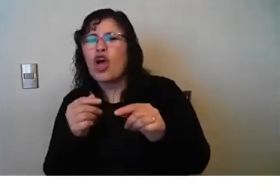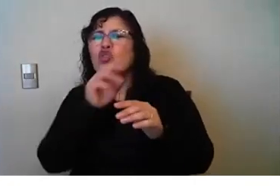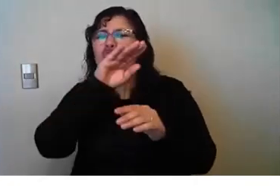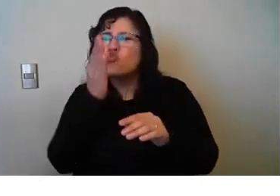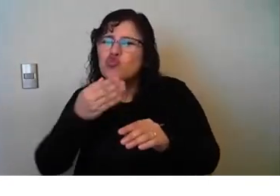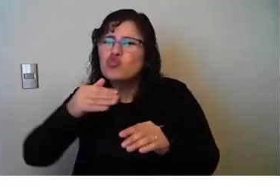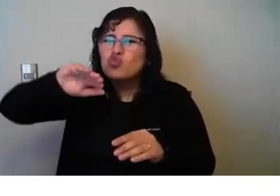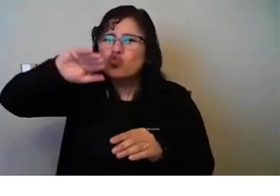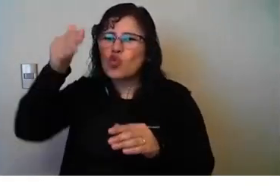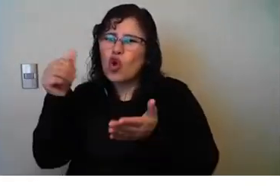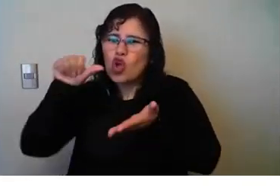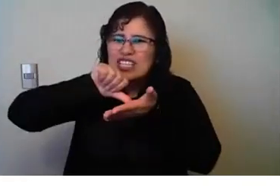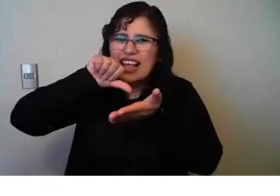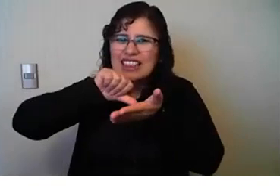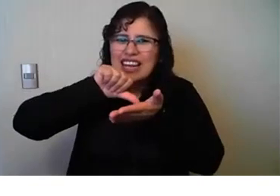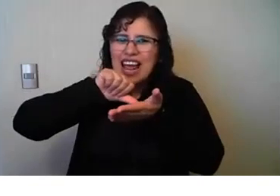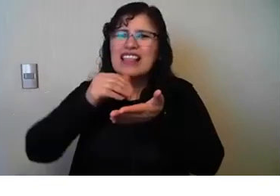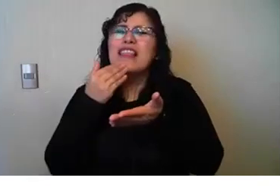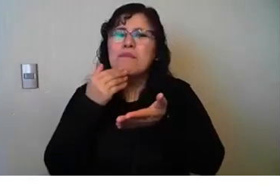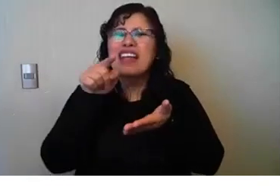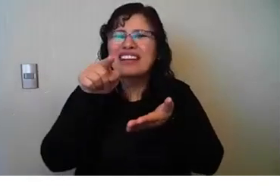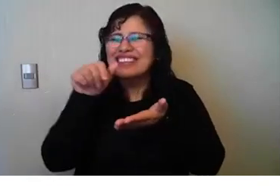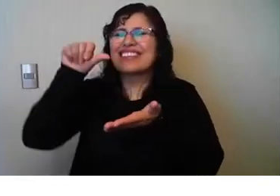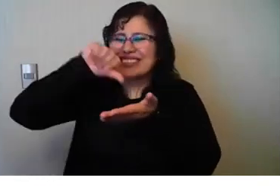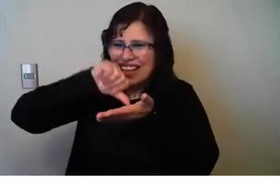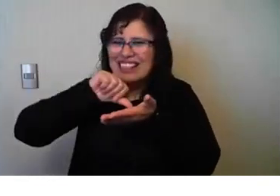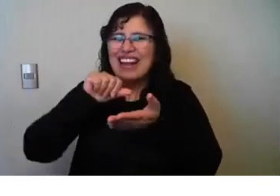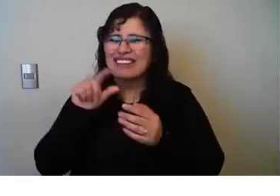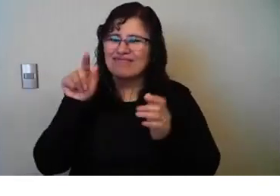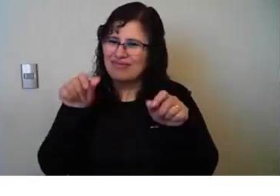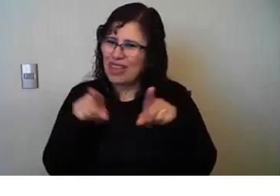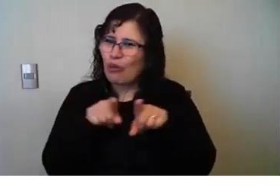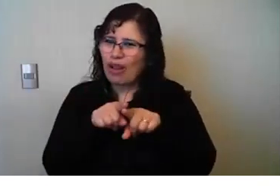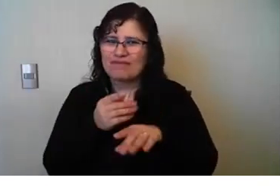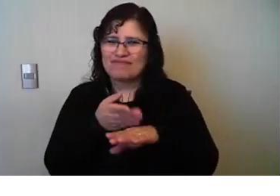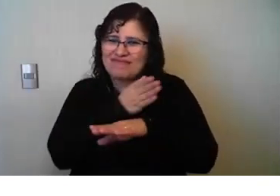eso también es surco central. Y